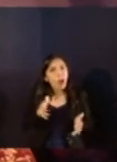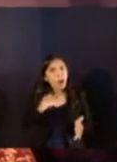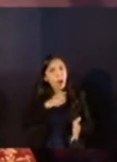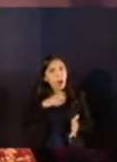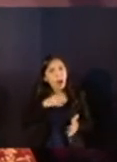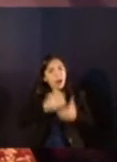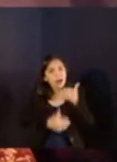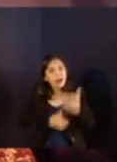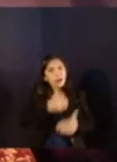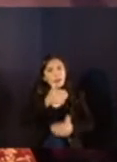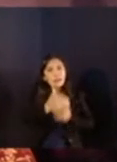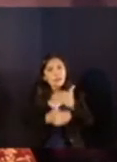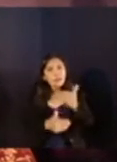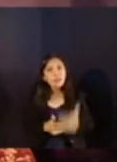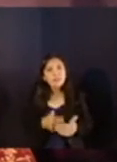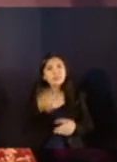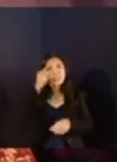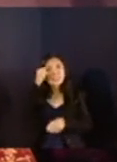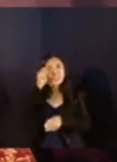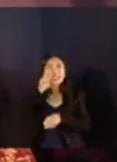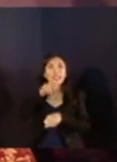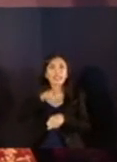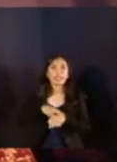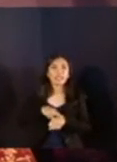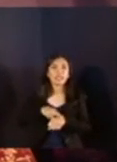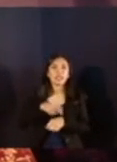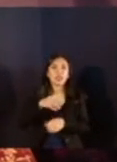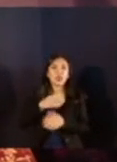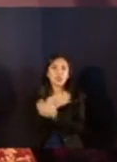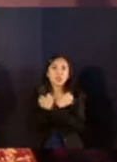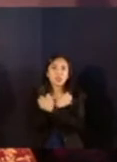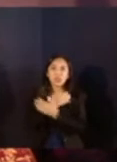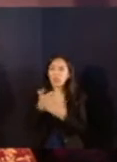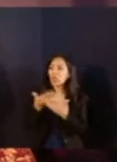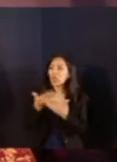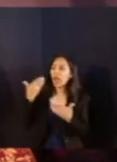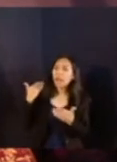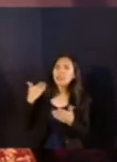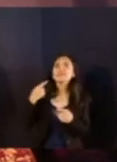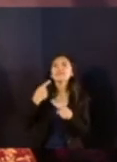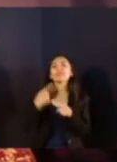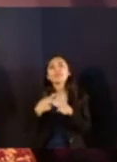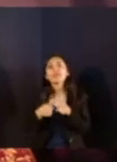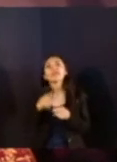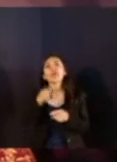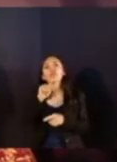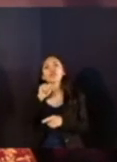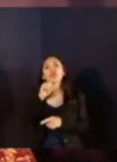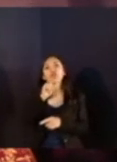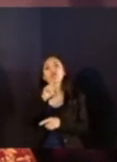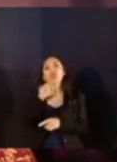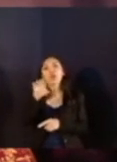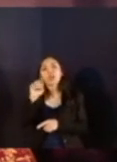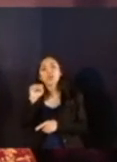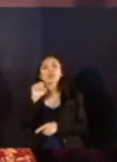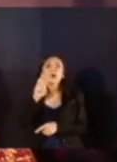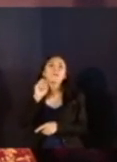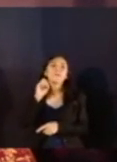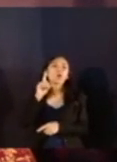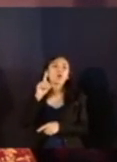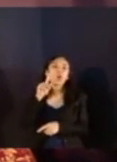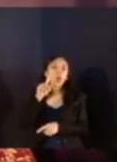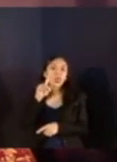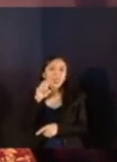periodos de mi padre como secretario de Educación, sino en la época de Torres Bodet y en otros grandes momentos de la